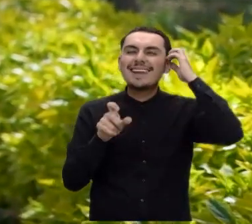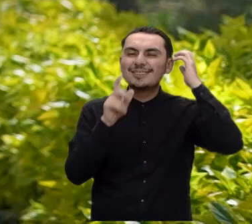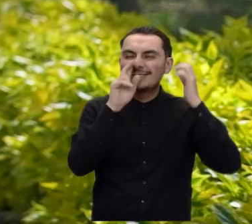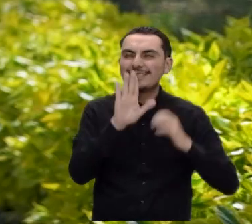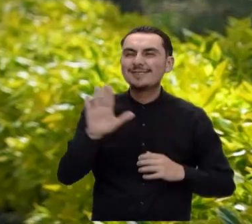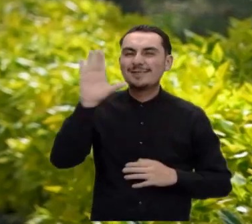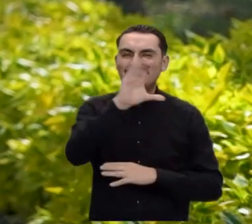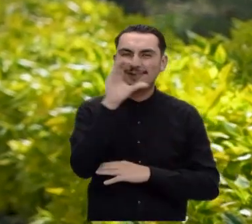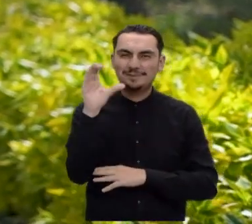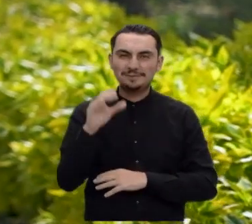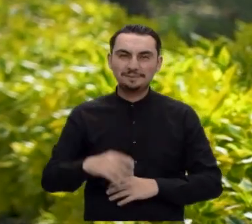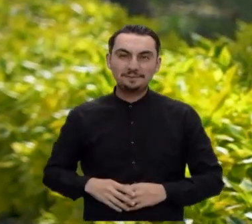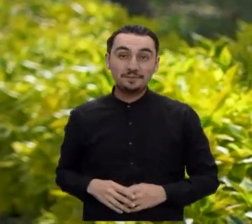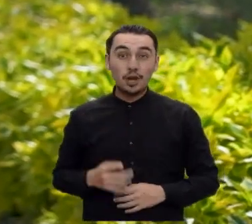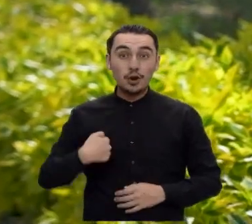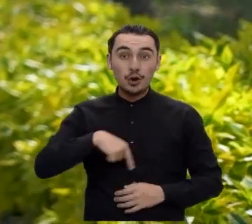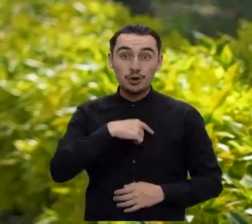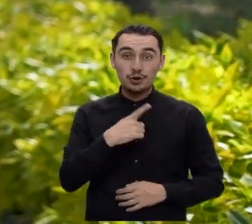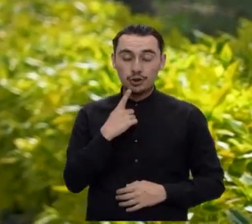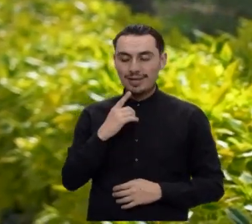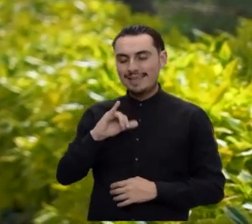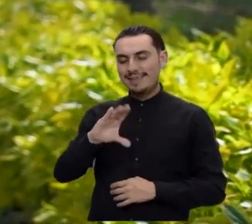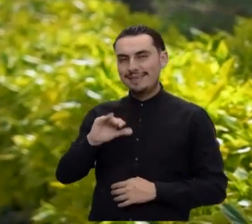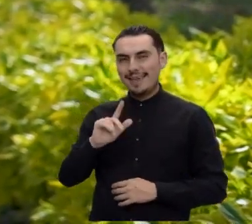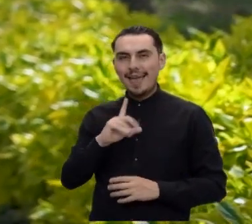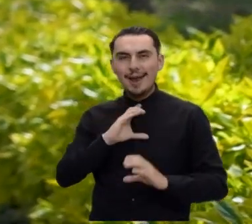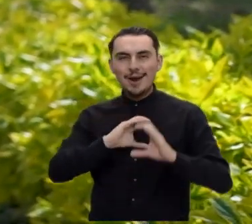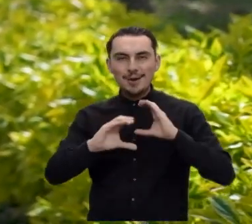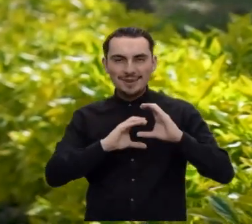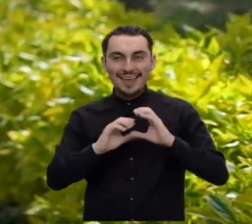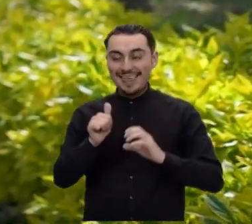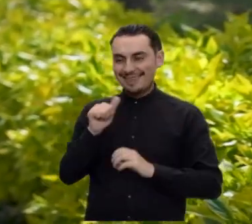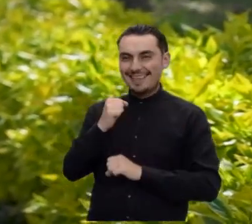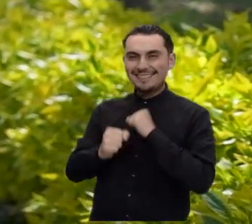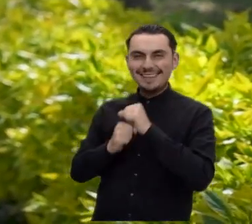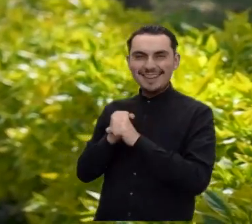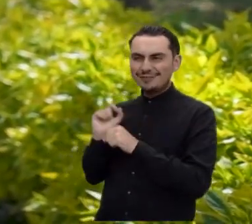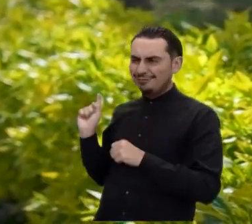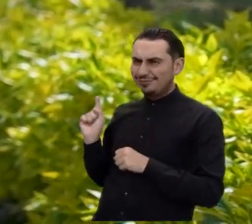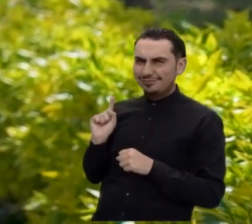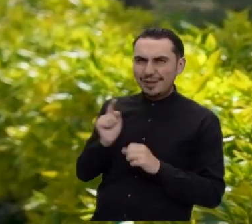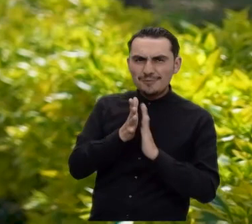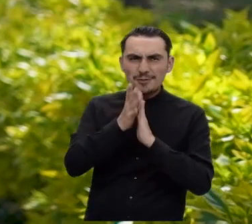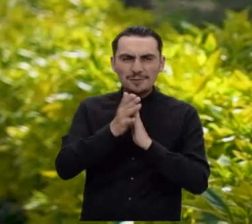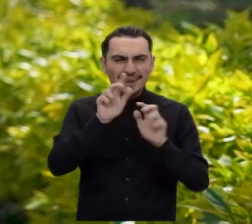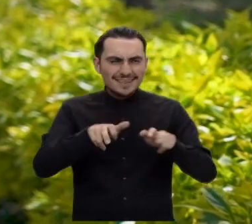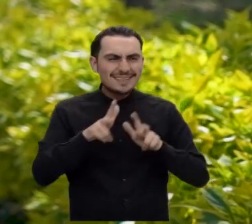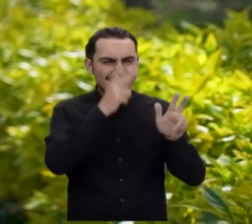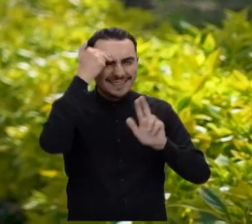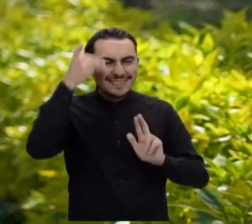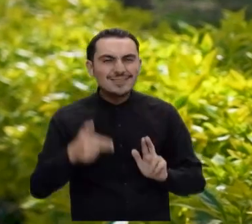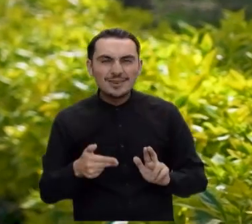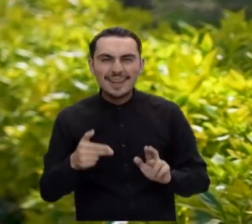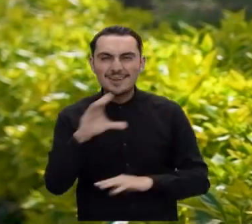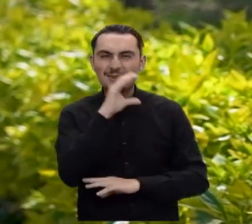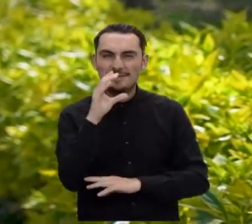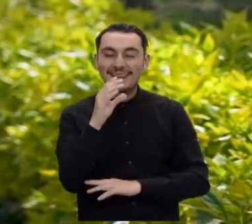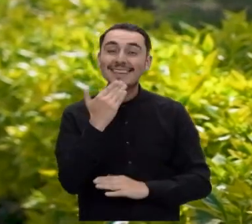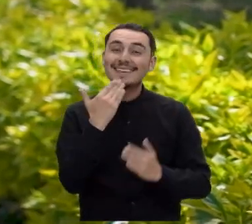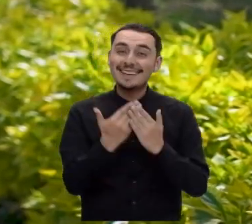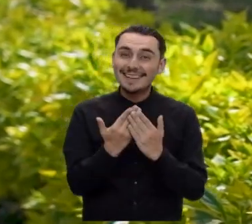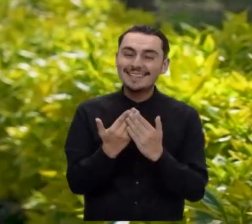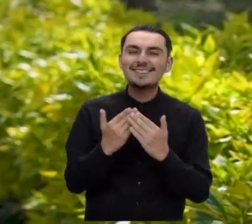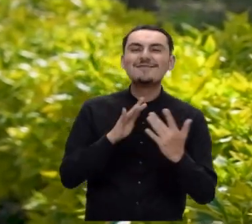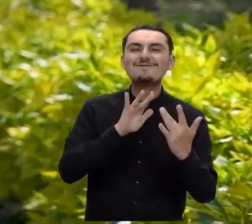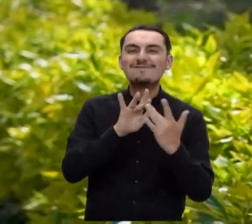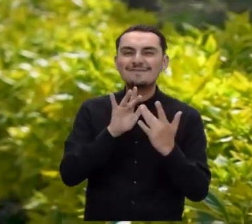frecuencias de la Radio Nacional de Colombia. Nosotros somos ICA Comunica, 10 años narrando la historia del campo colombiano. A ustedes, como siempre, gracias por